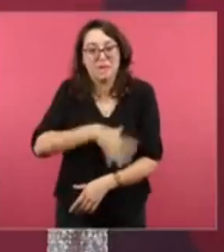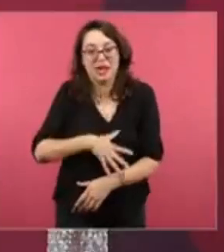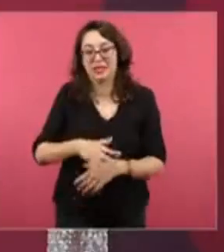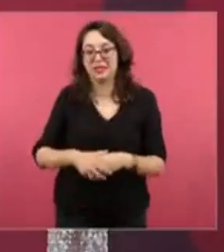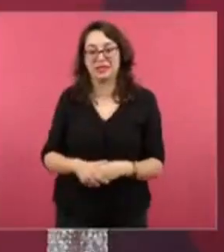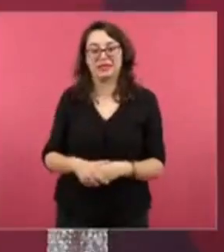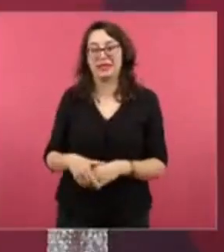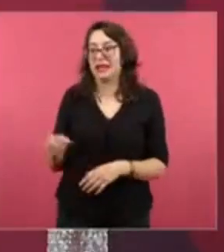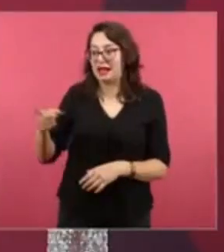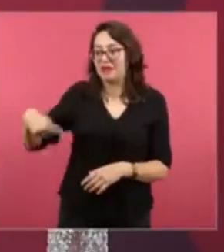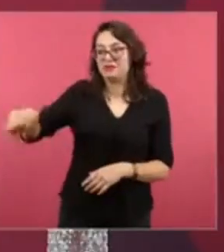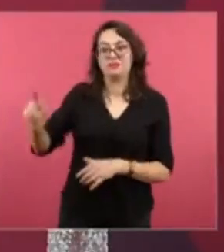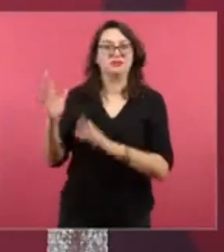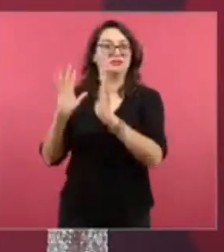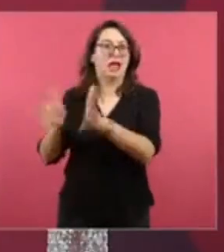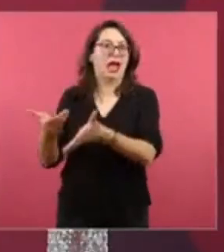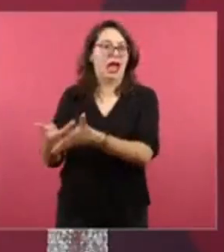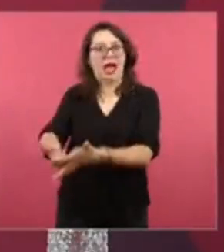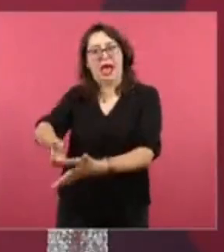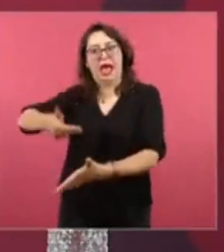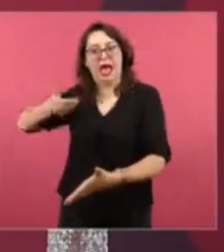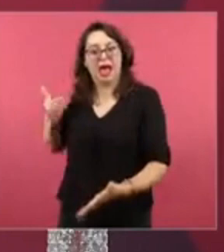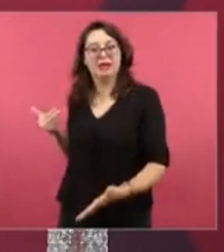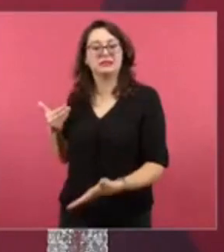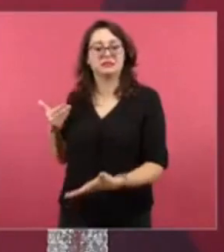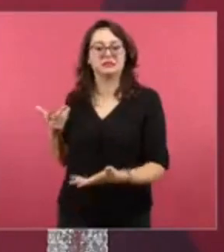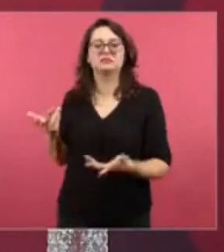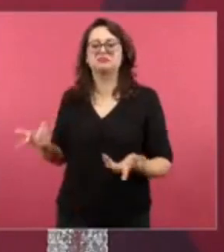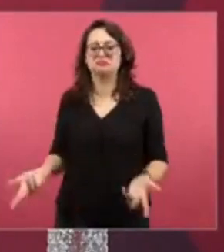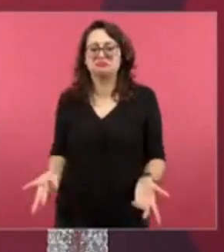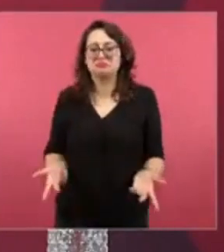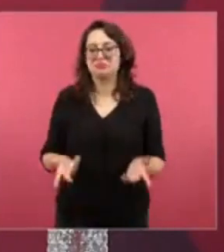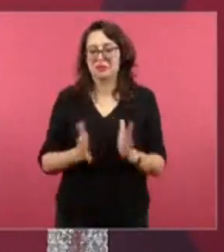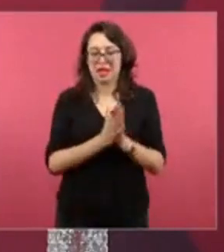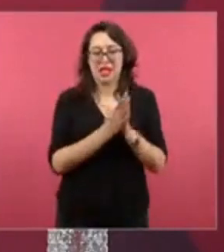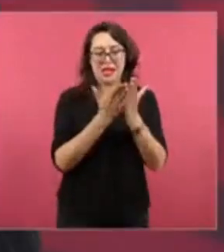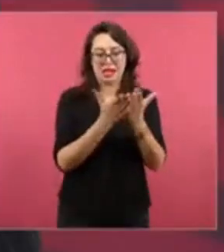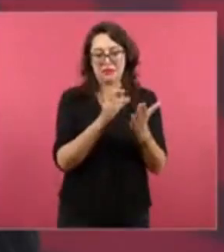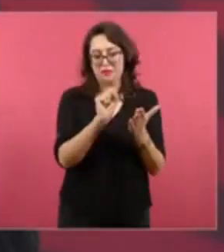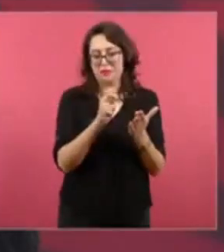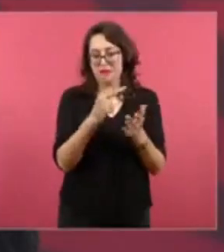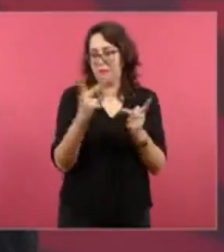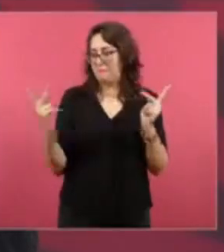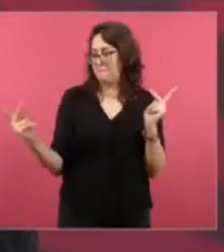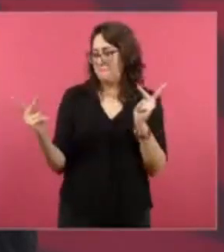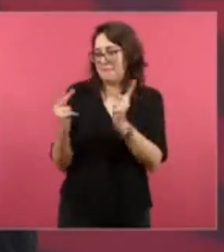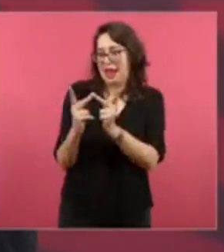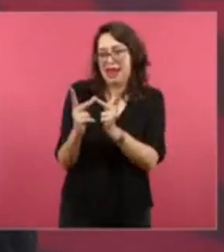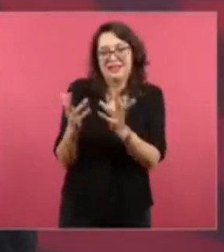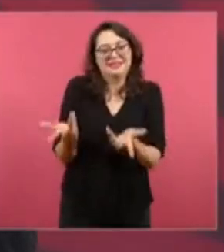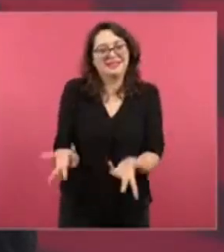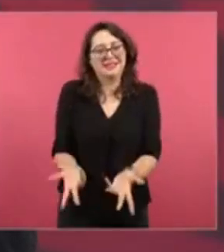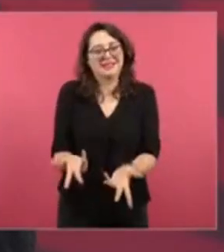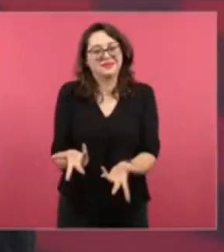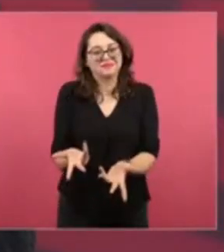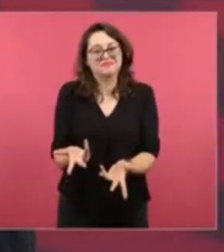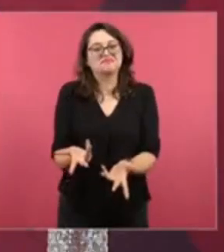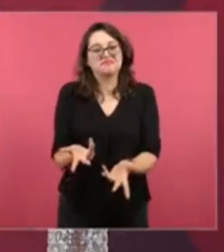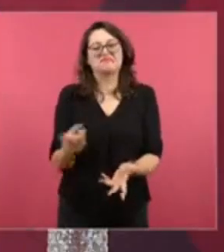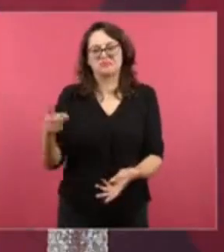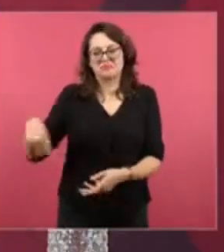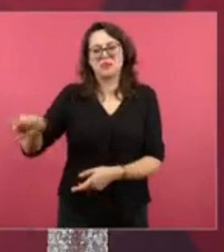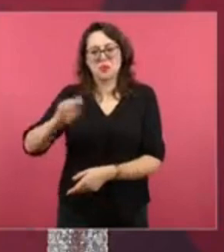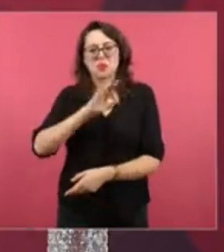tienen proceso, y también confiamos en que utilizarán los libros por una sola razón, porque son libros